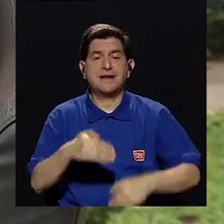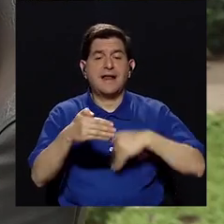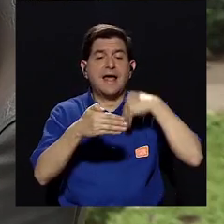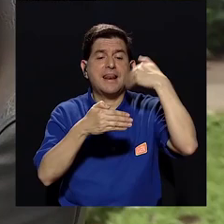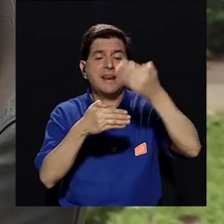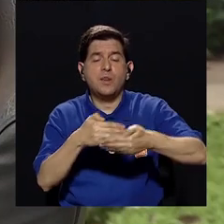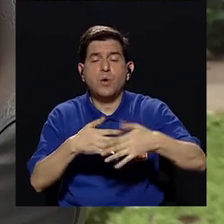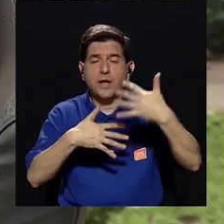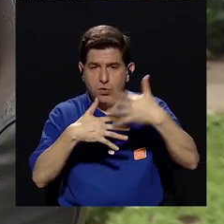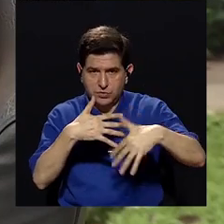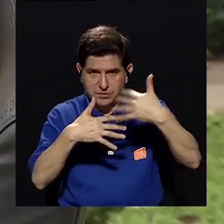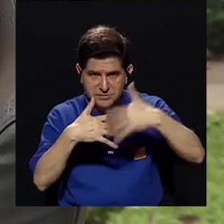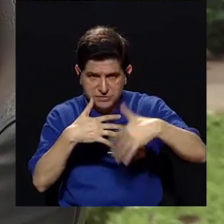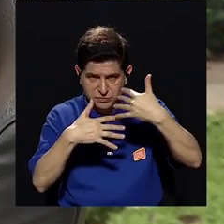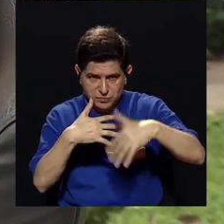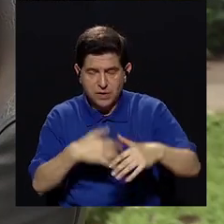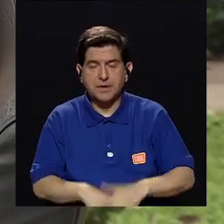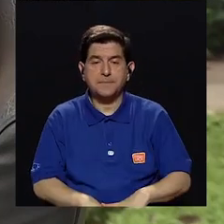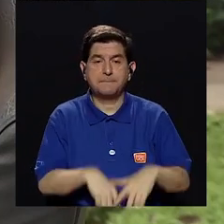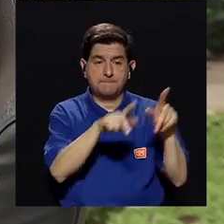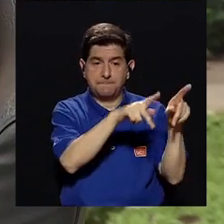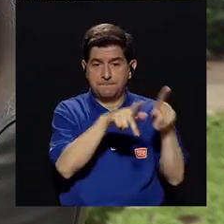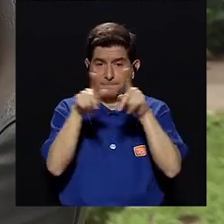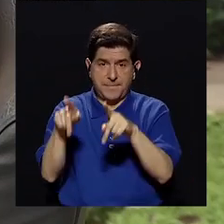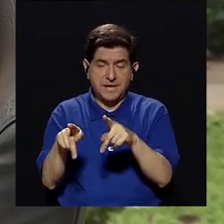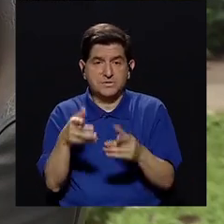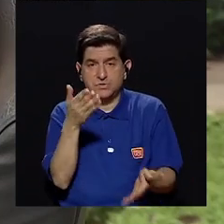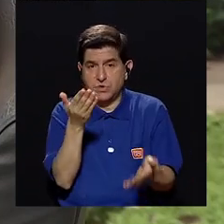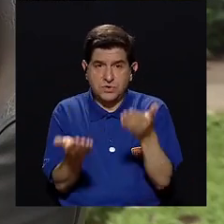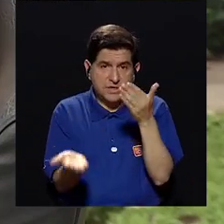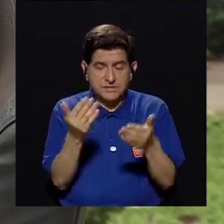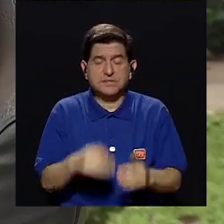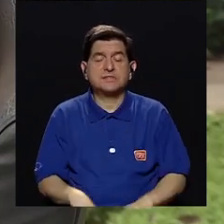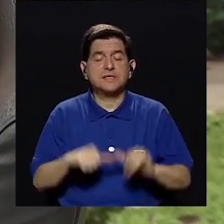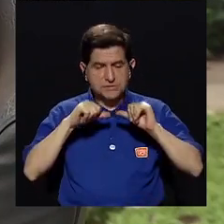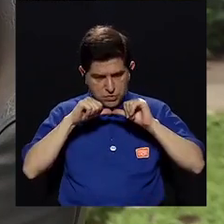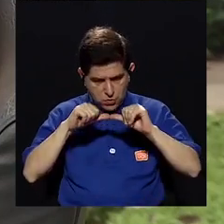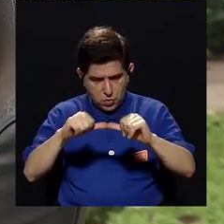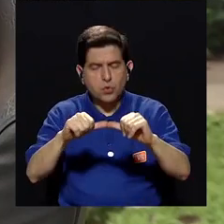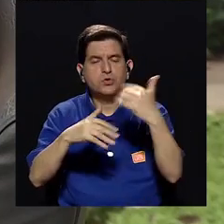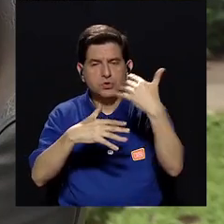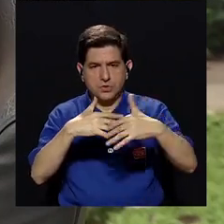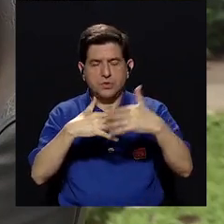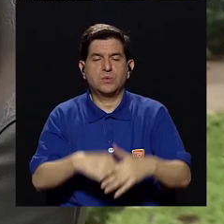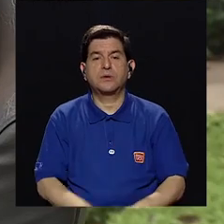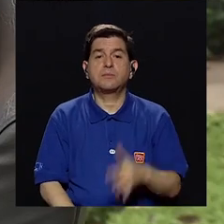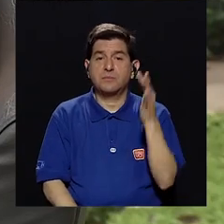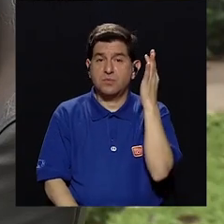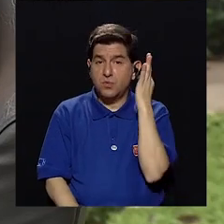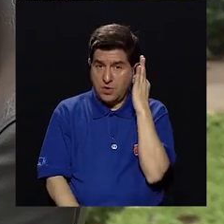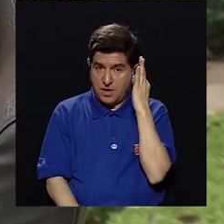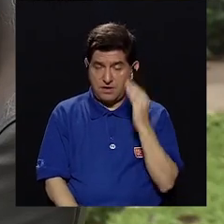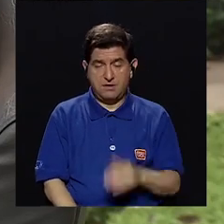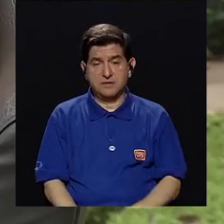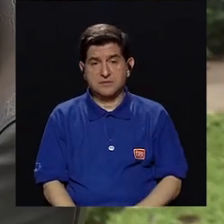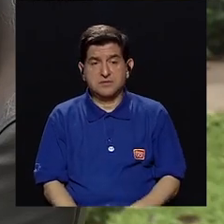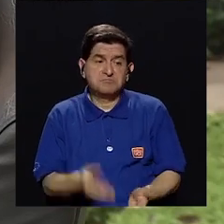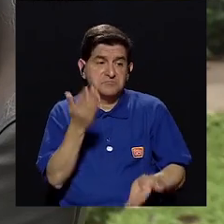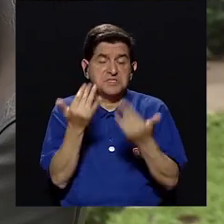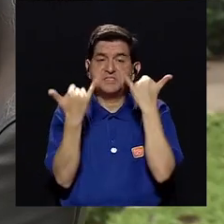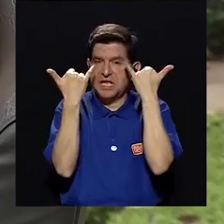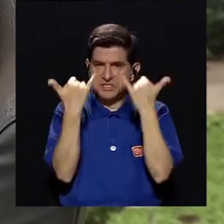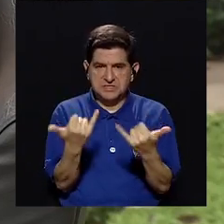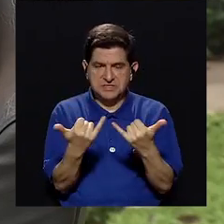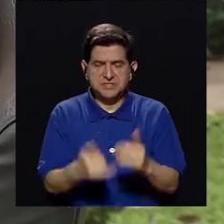después de la menstruación las personas que todavía están mejorando las señoras que